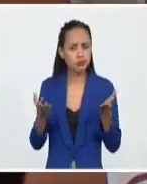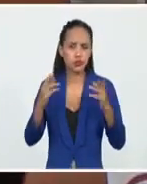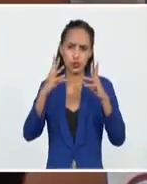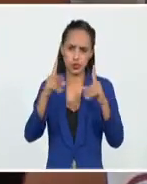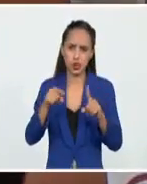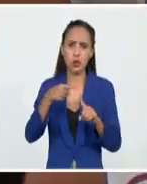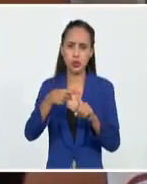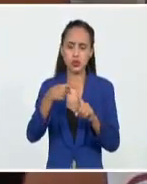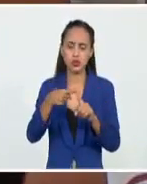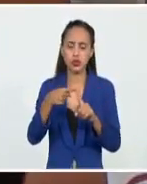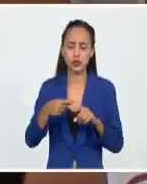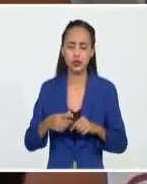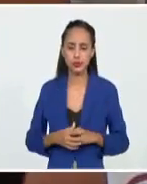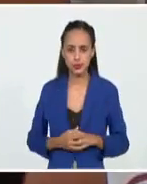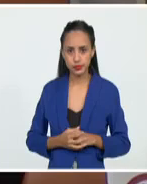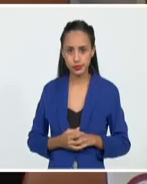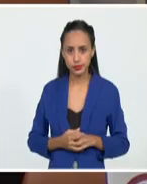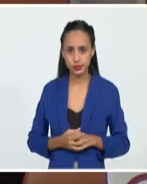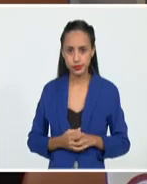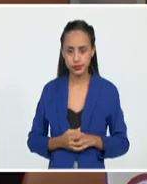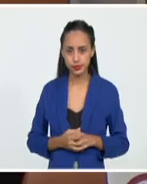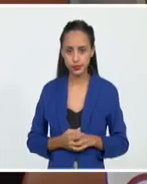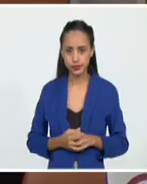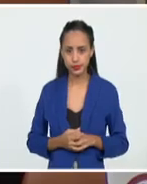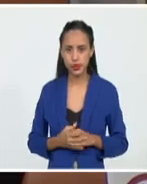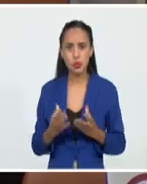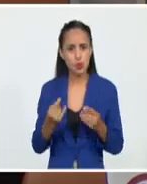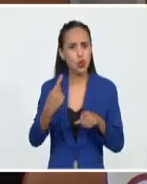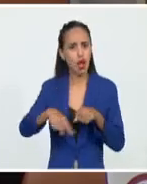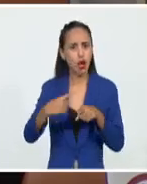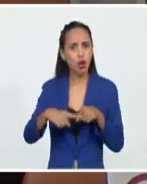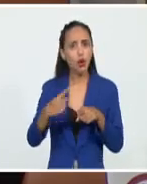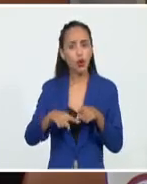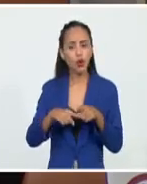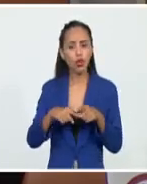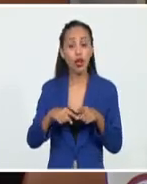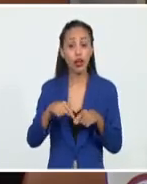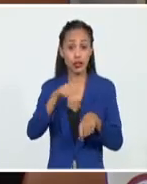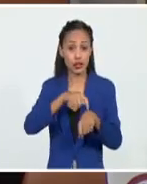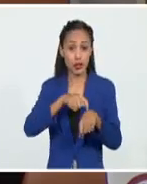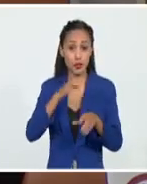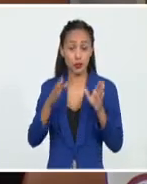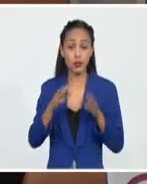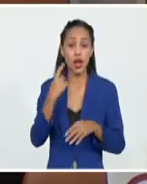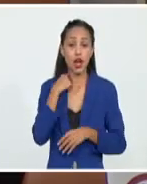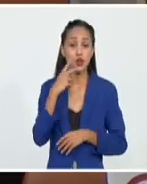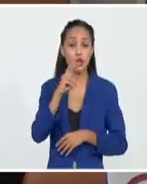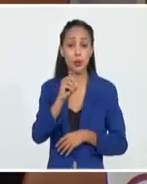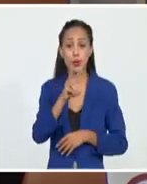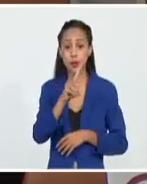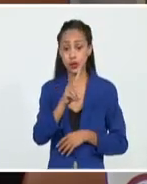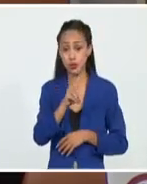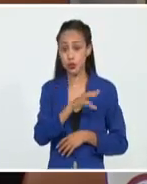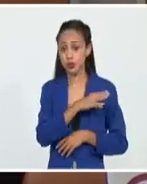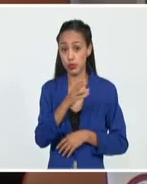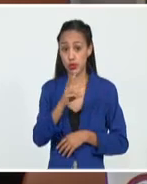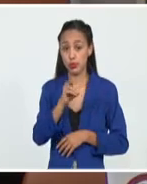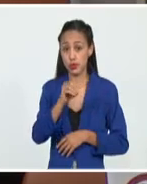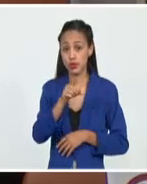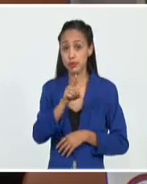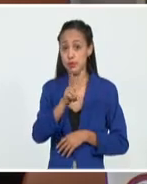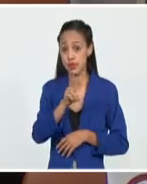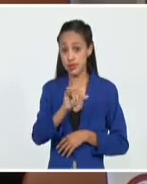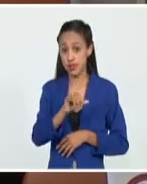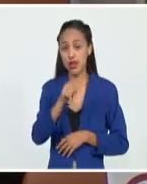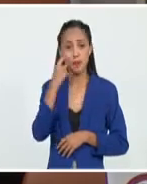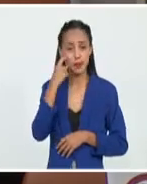el espíritu de la redacción de los nuevos lineamientos en el periodo 2021-2026, donde el énfasis fundamental